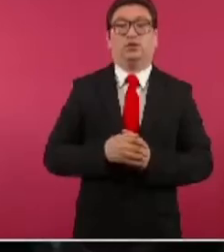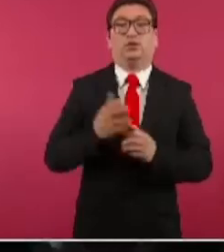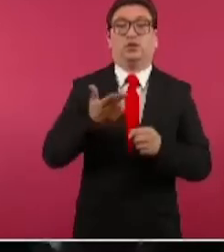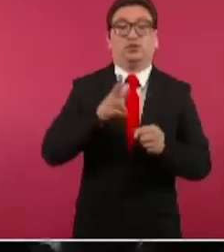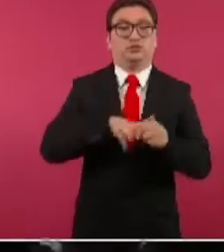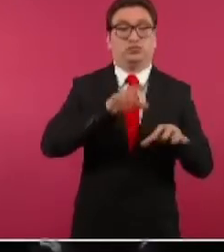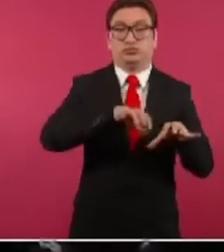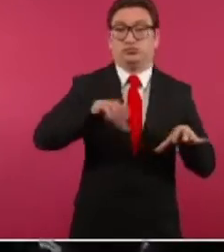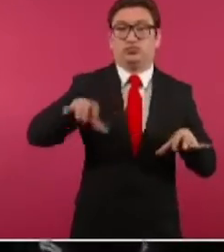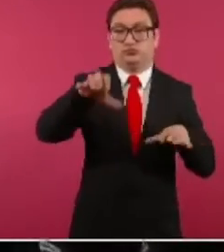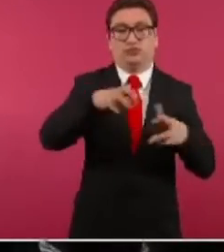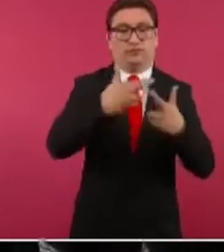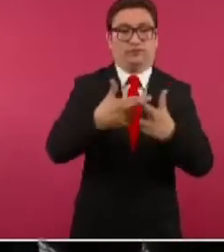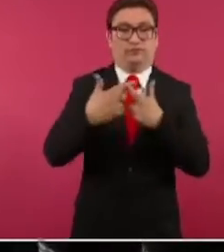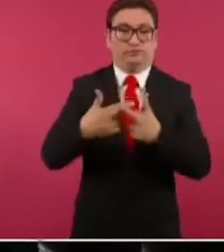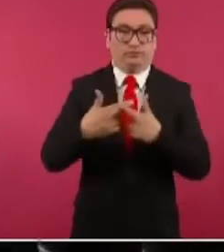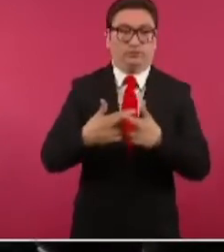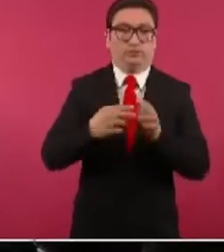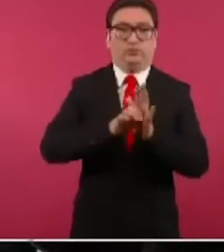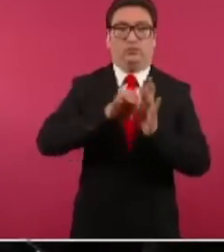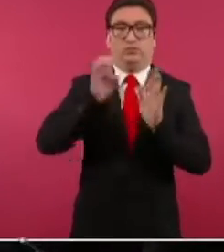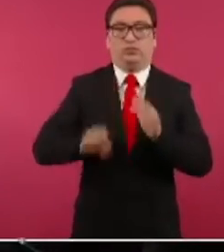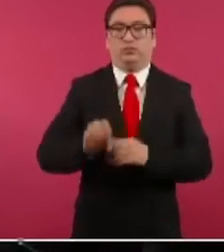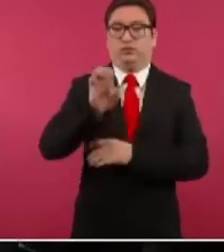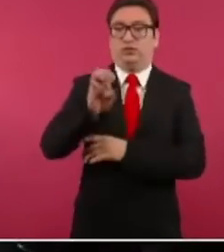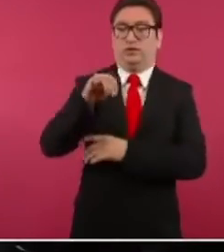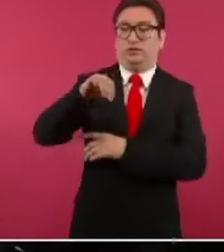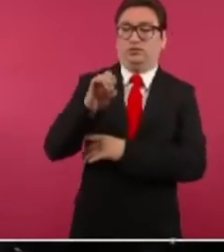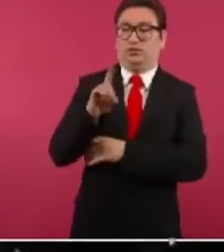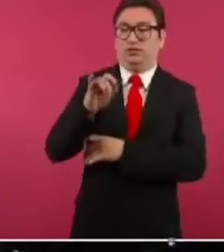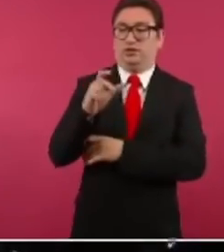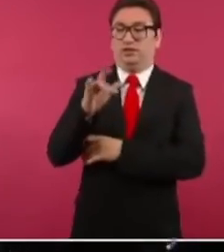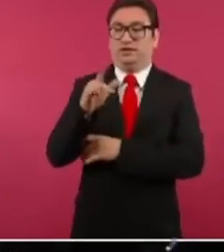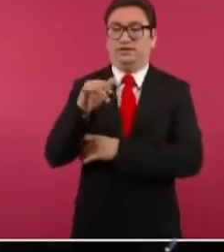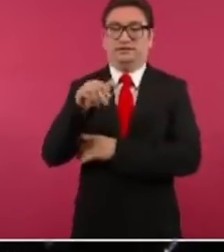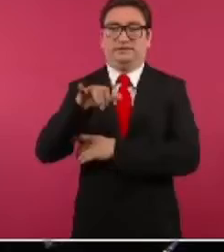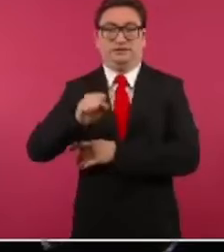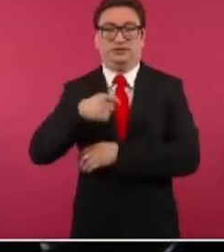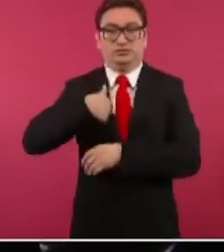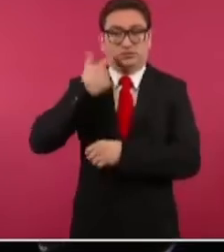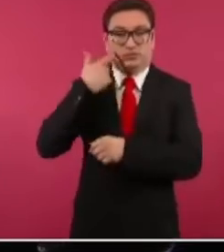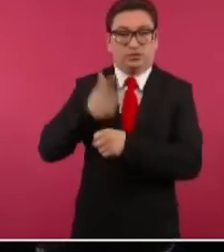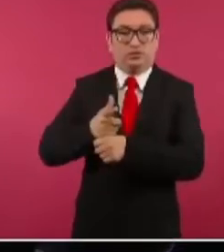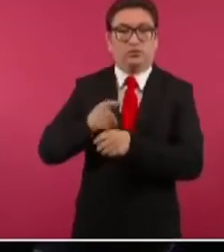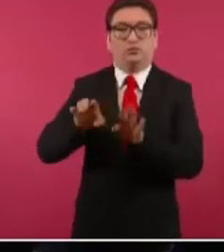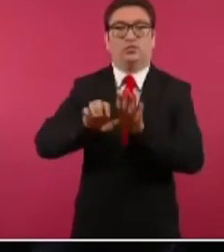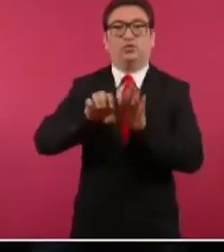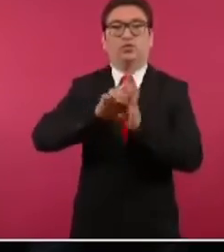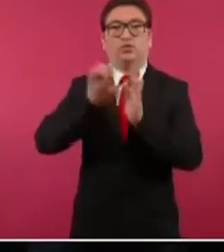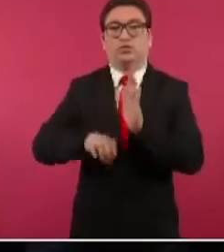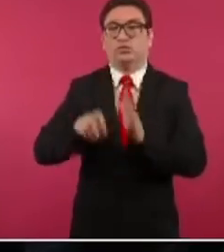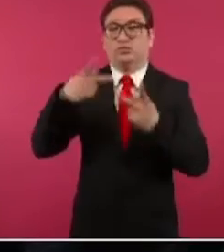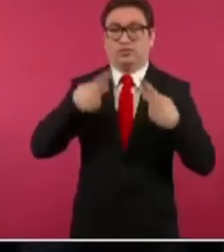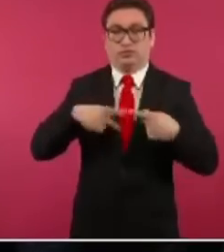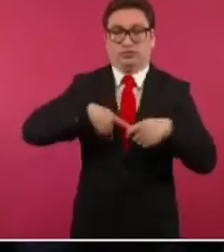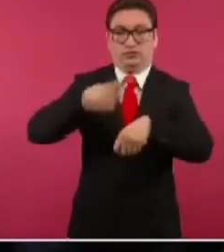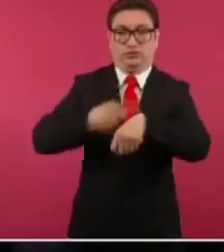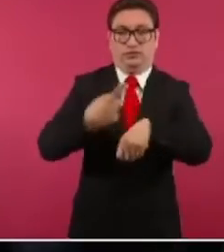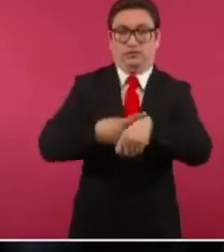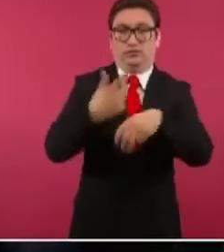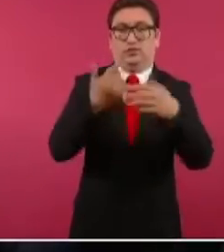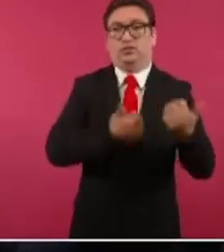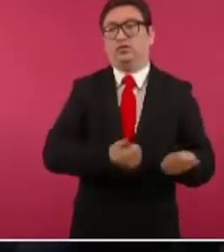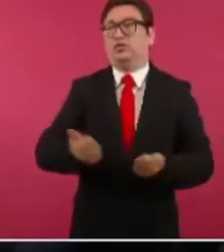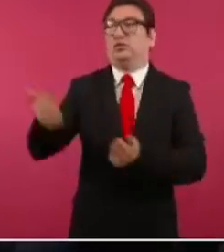por ejemplo, para hemodiálisis. Me ha tocado ver el traslado de enfermos de